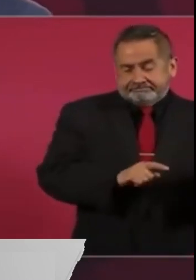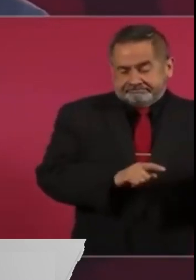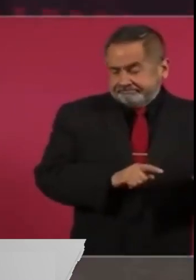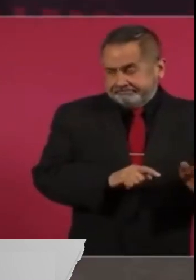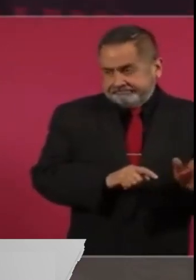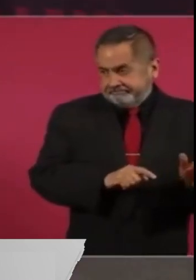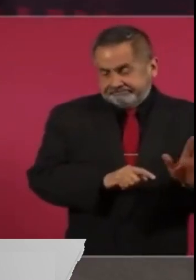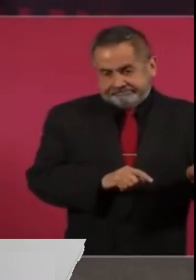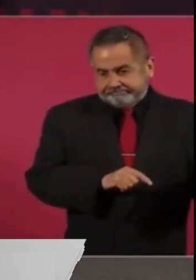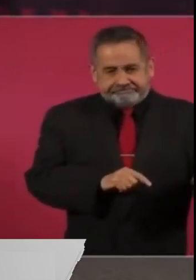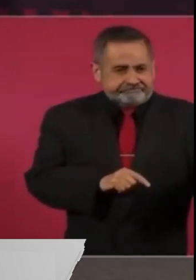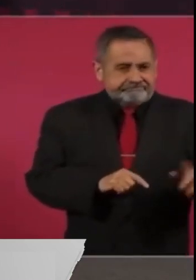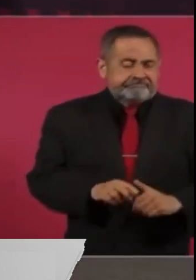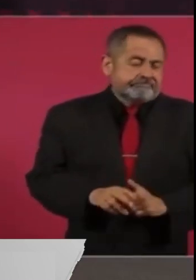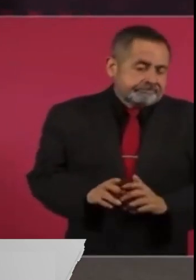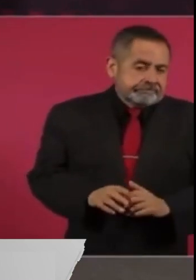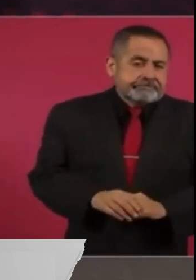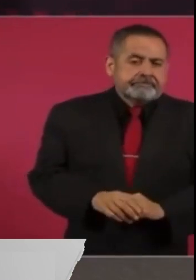periodismo,